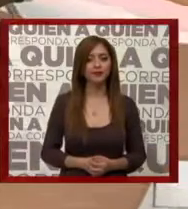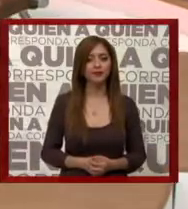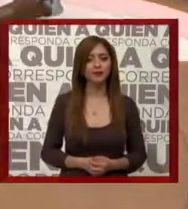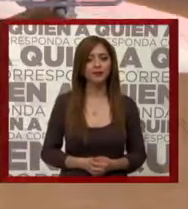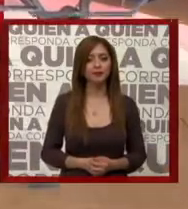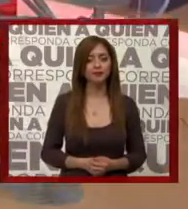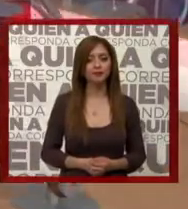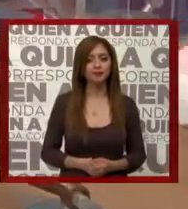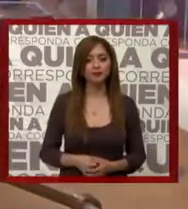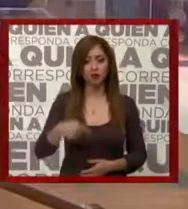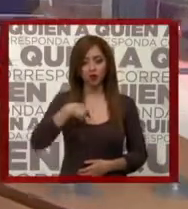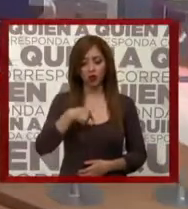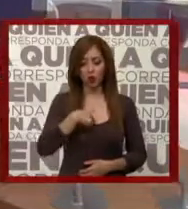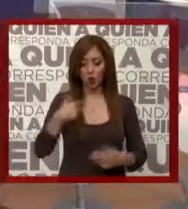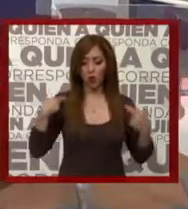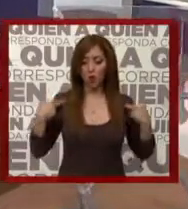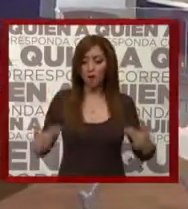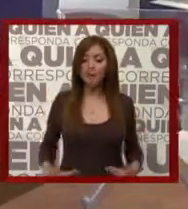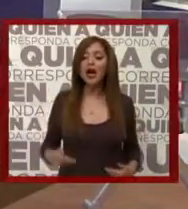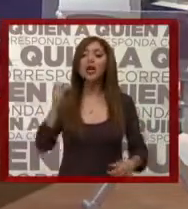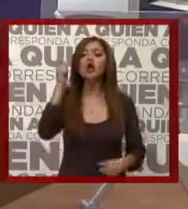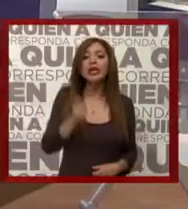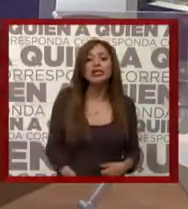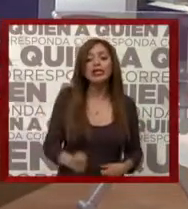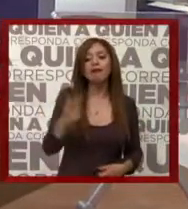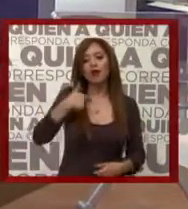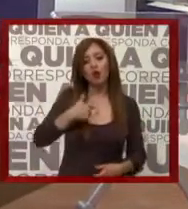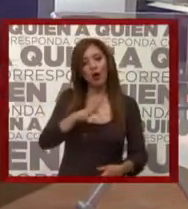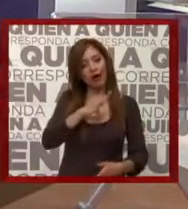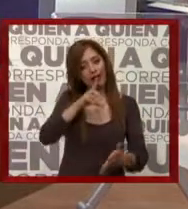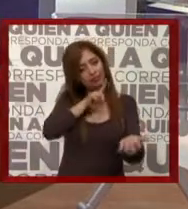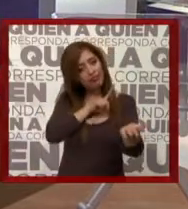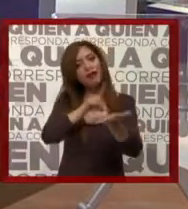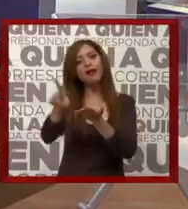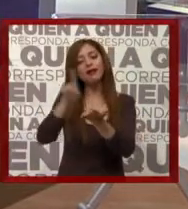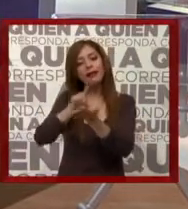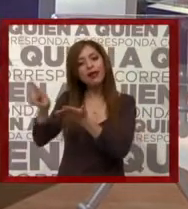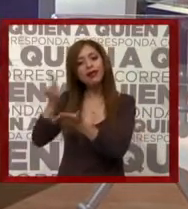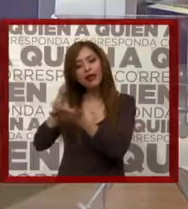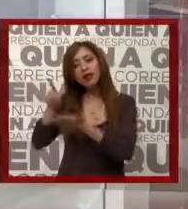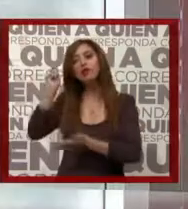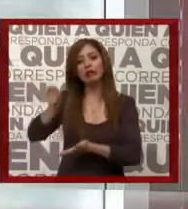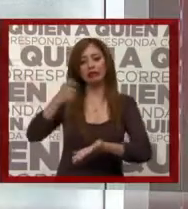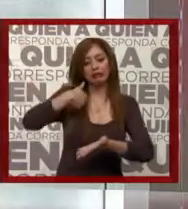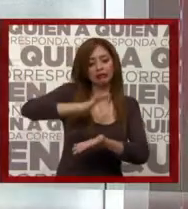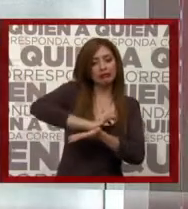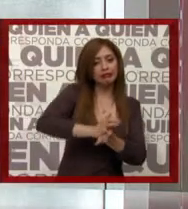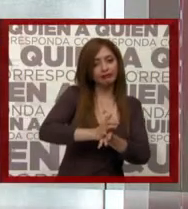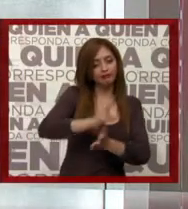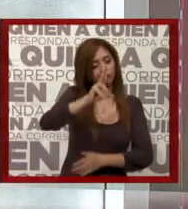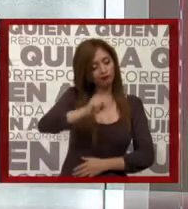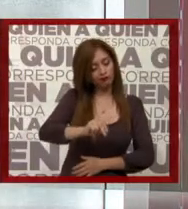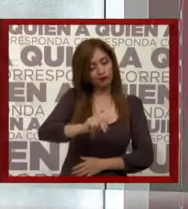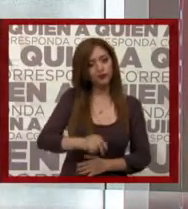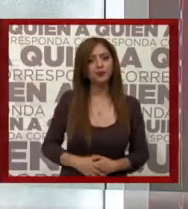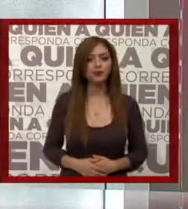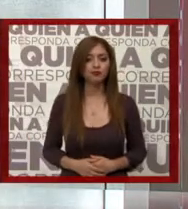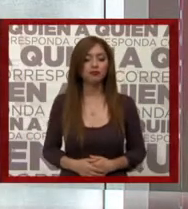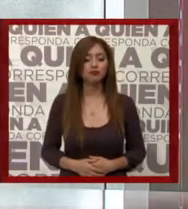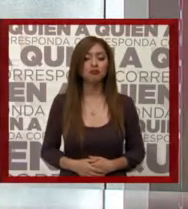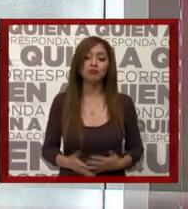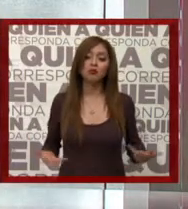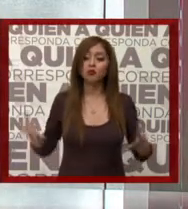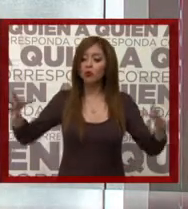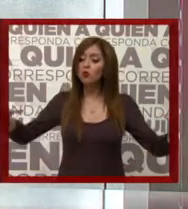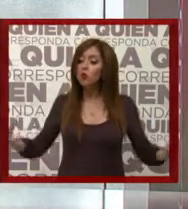El simple hecho de ser humano nos da todos derechos y no podemos aguantar eso. Y hay que seguir